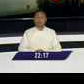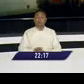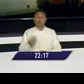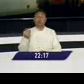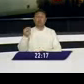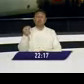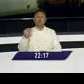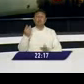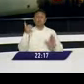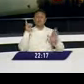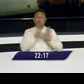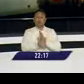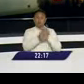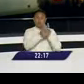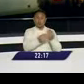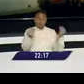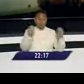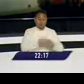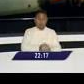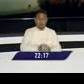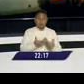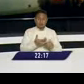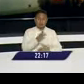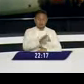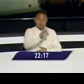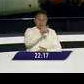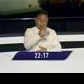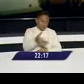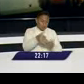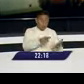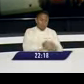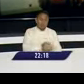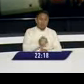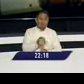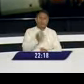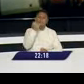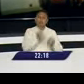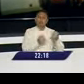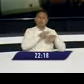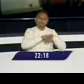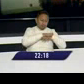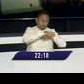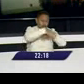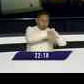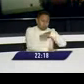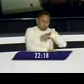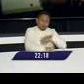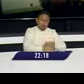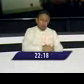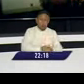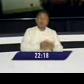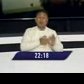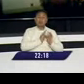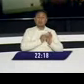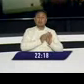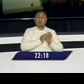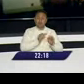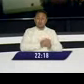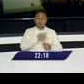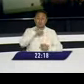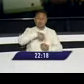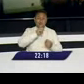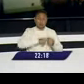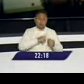joven reportado como desaparecido fue encontrado sin vida en el fondo de una quebrada ubicada en el sector de Calderón, aquí en la